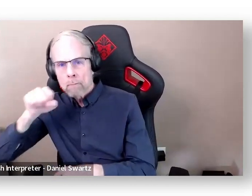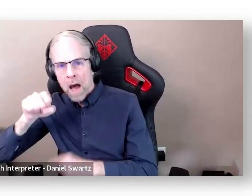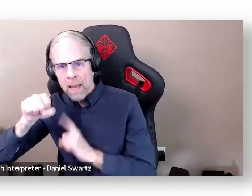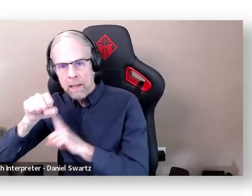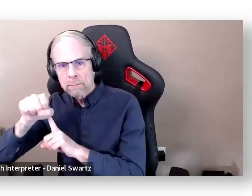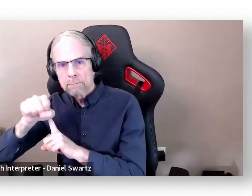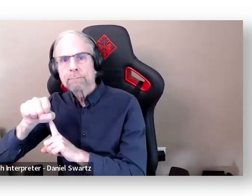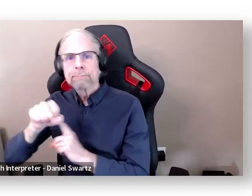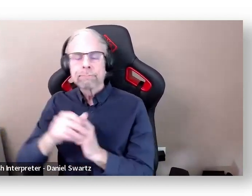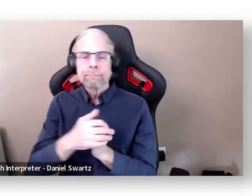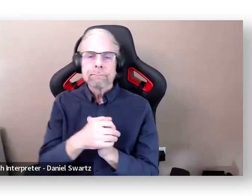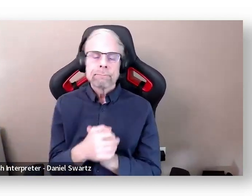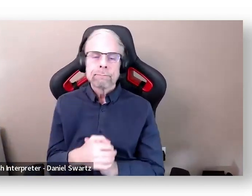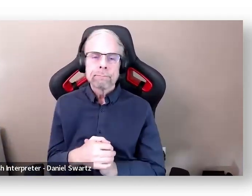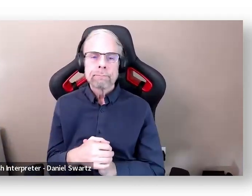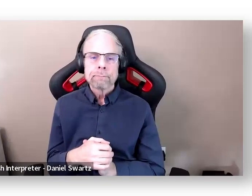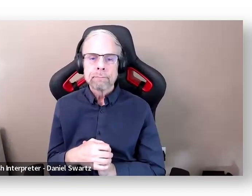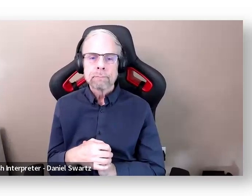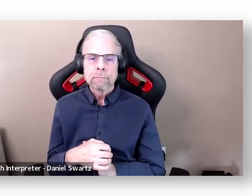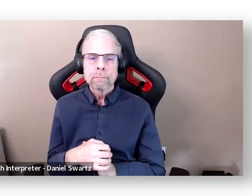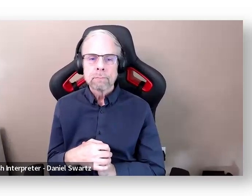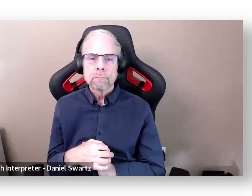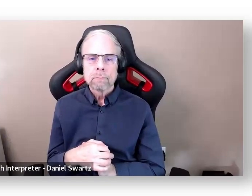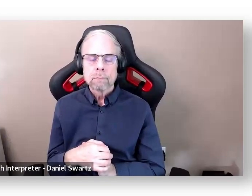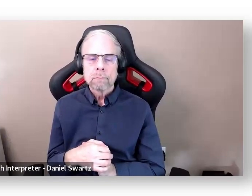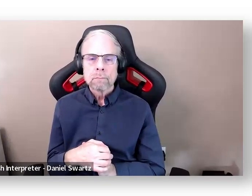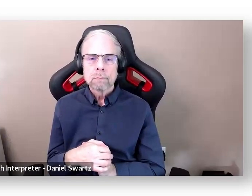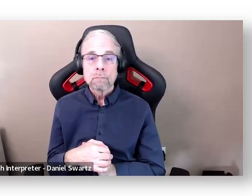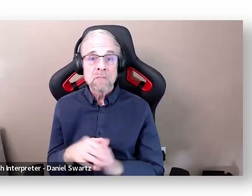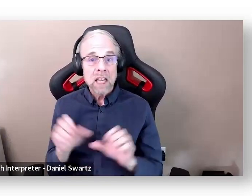Ok, voy a cambiar al otro micrófono ahorita.